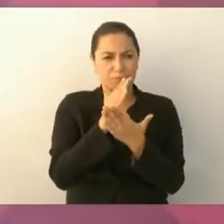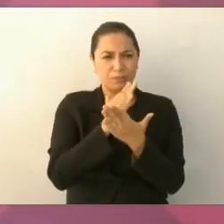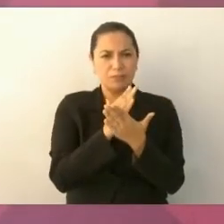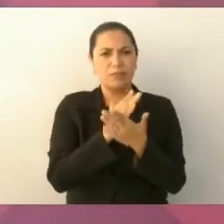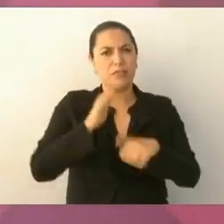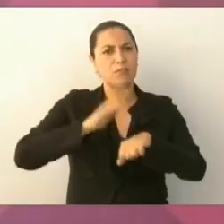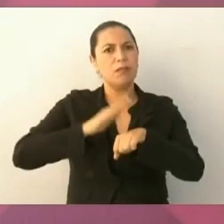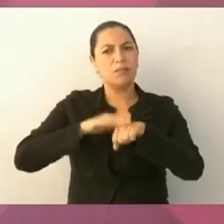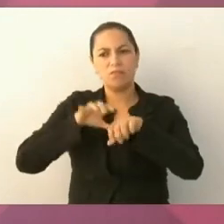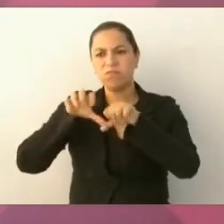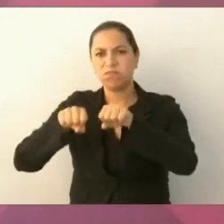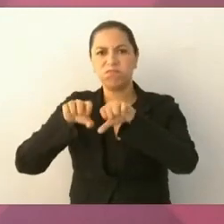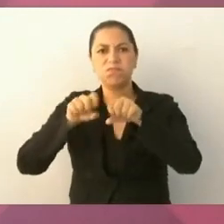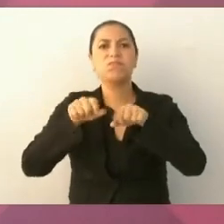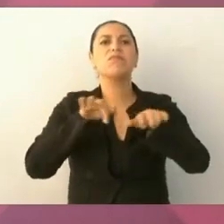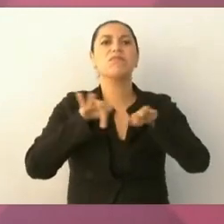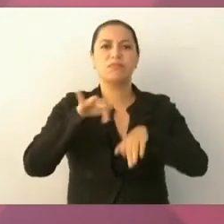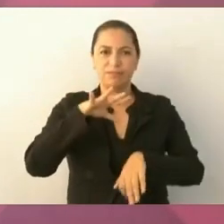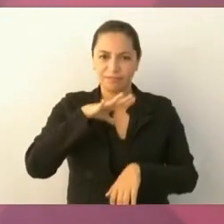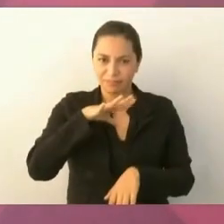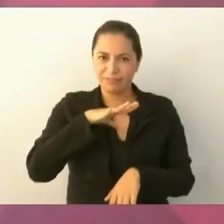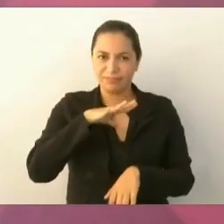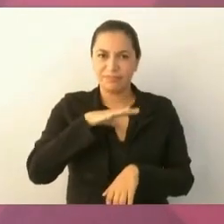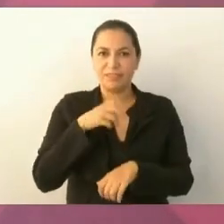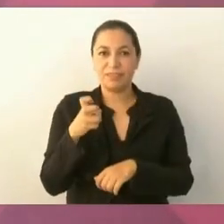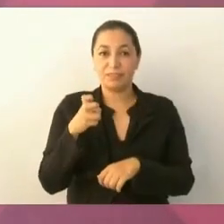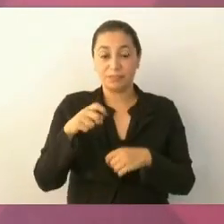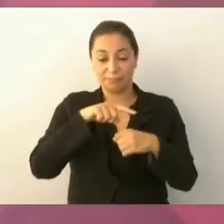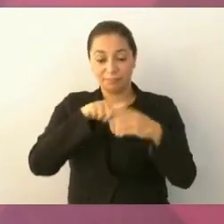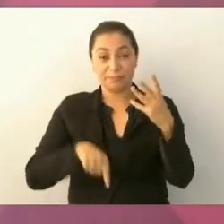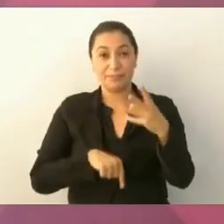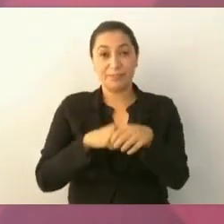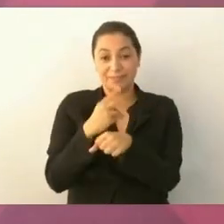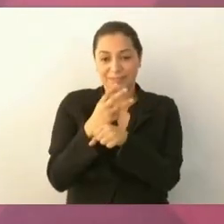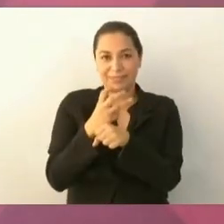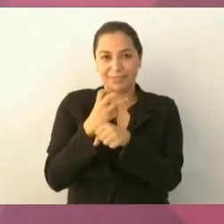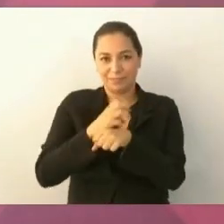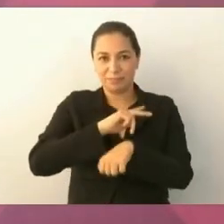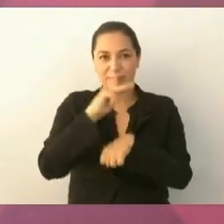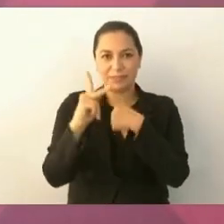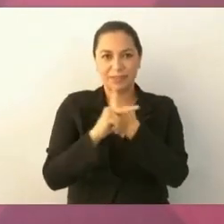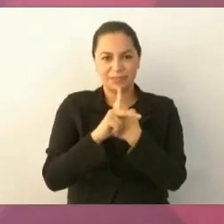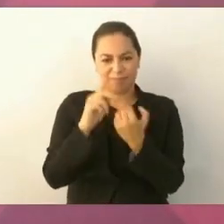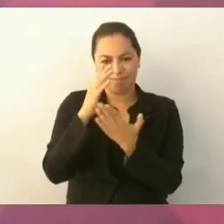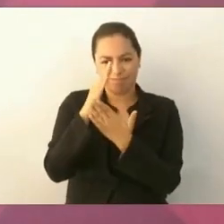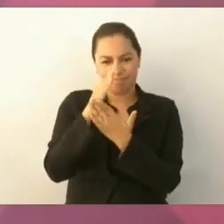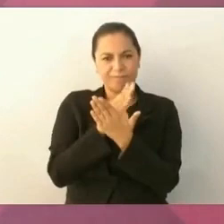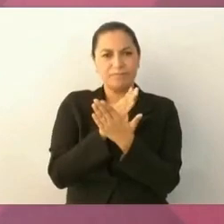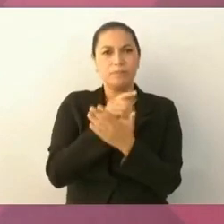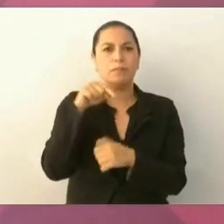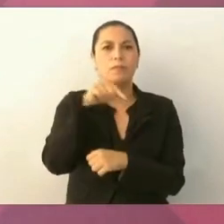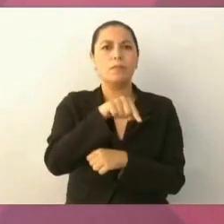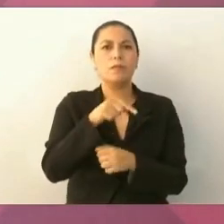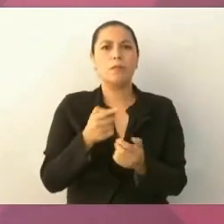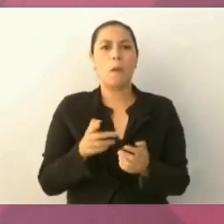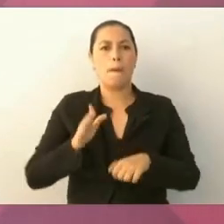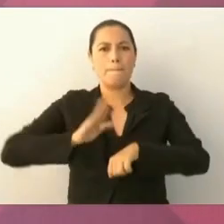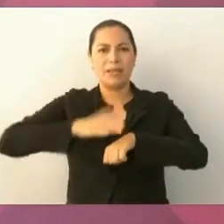de los 3 países con menos desempleo en el mundo. Buenos